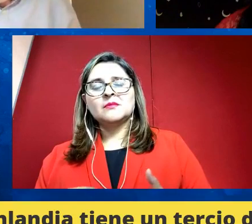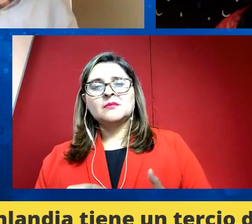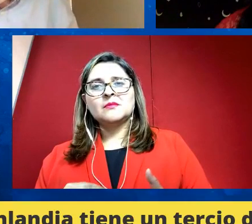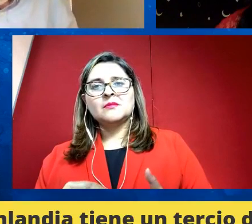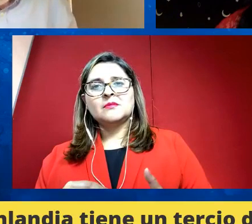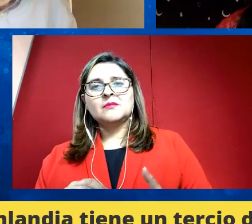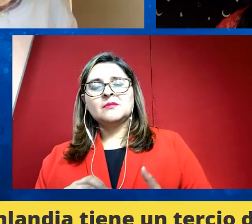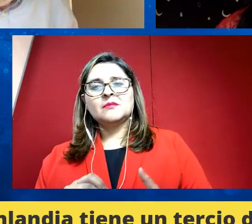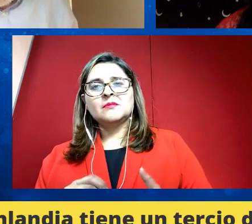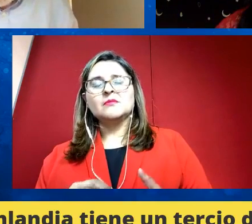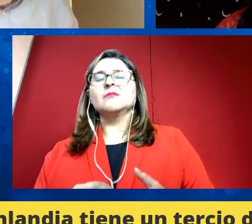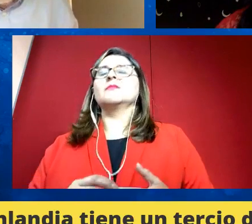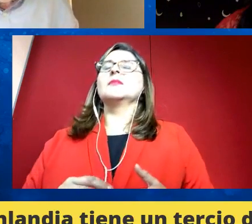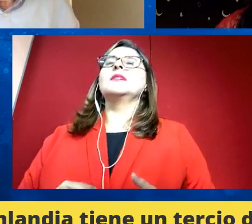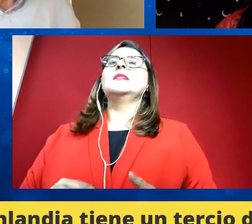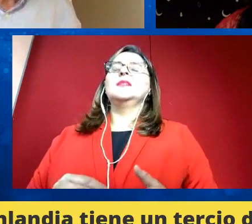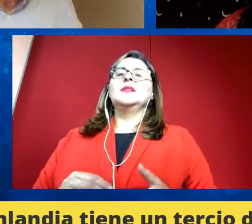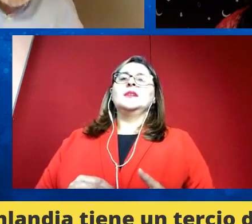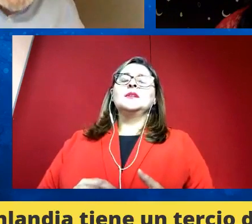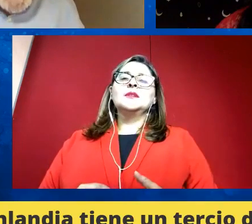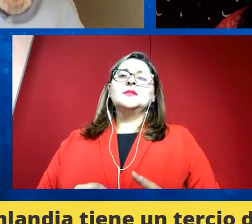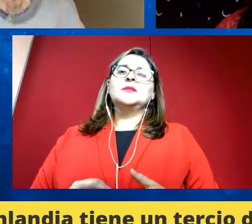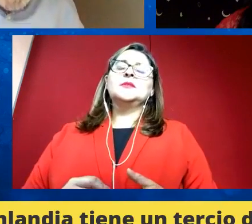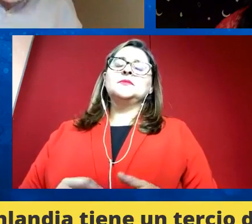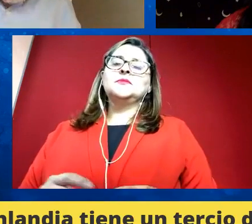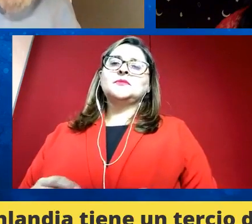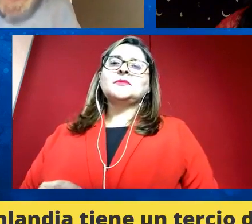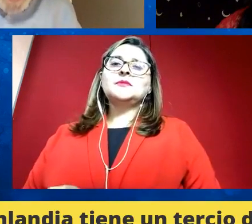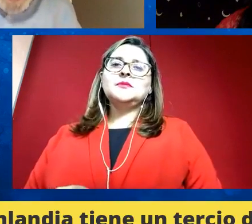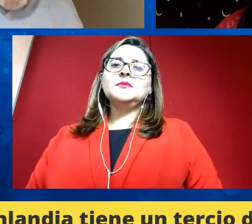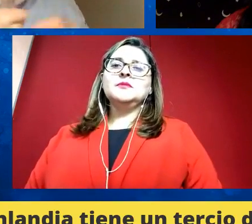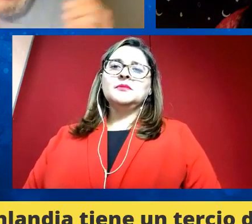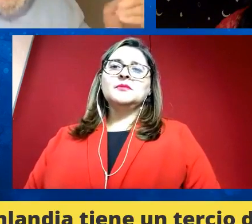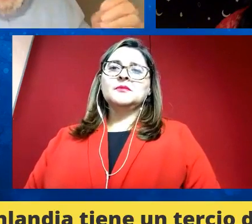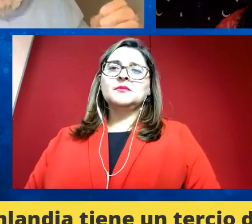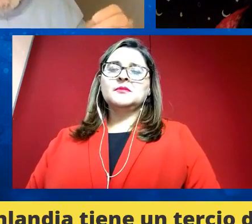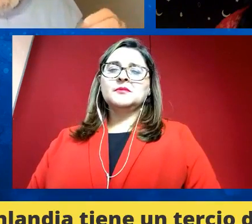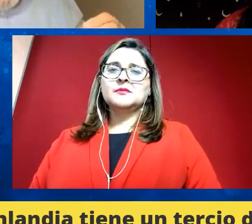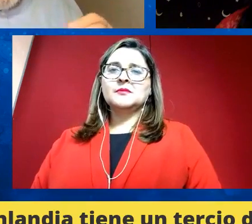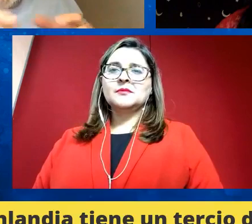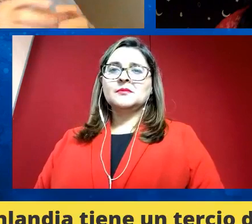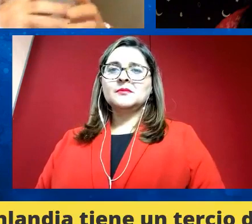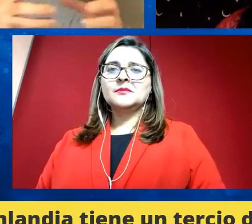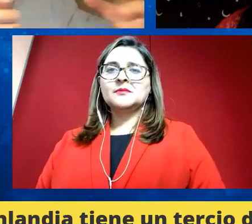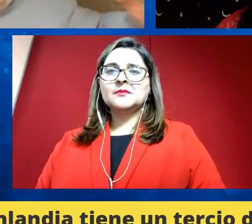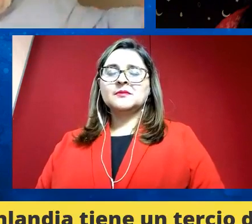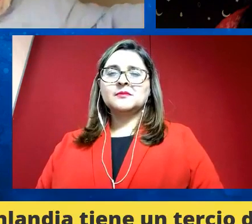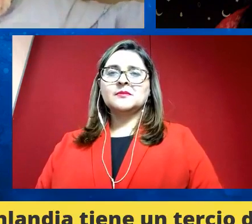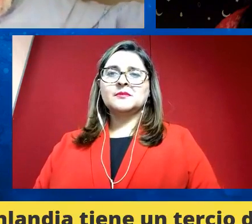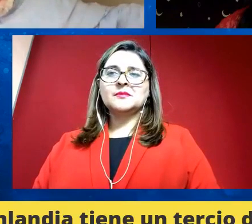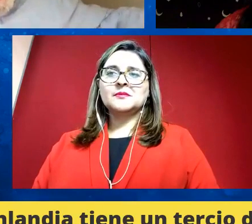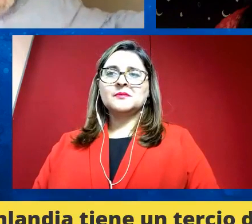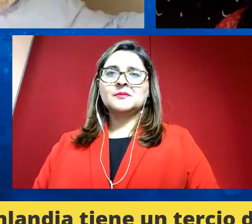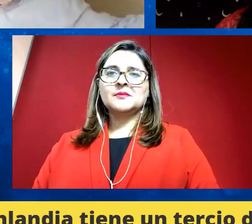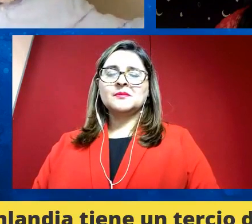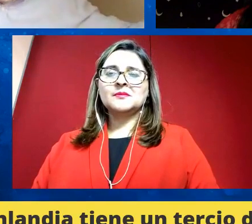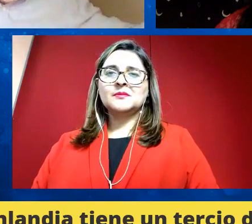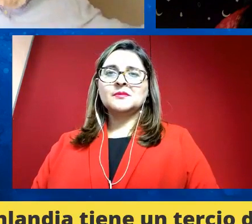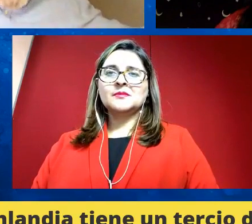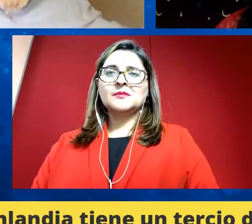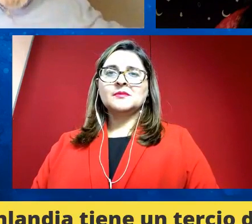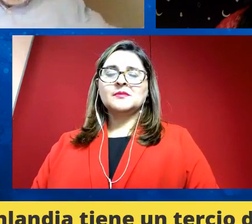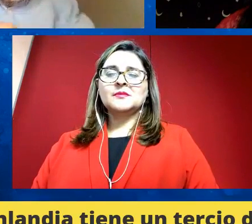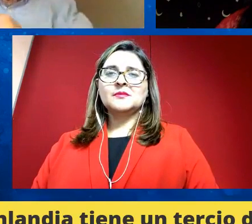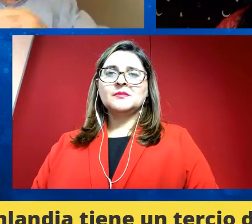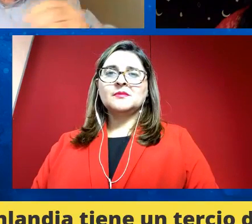hacemos en investigación. Si Chile es el último, pero lejos, el colista, es como en esos pelotones de ciclistas, vamos